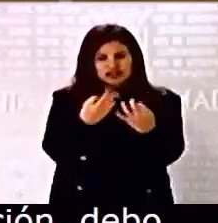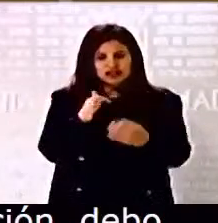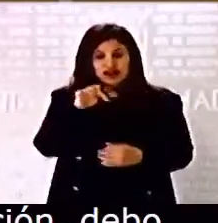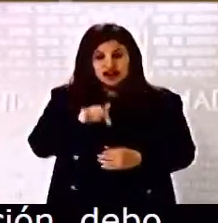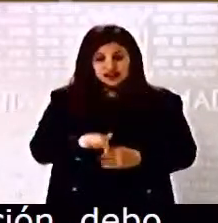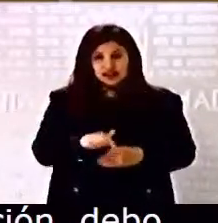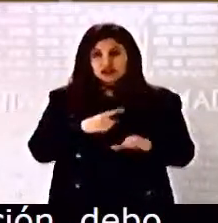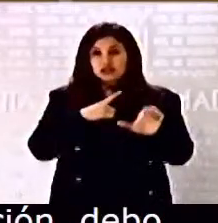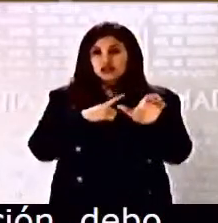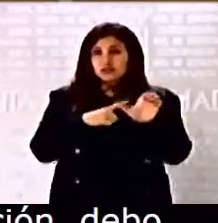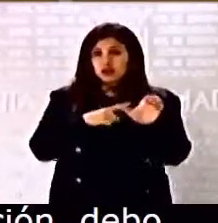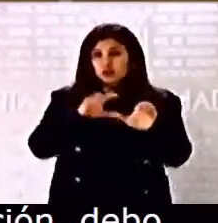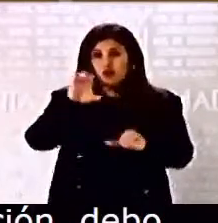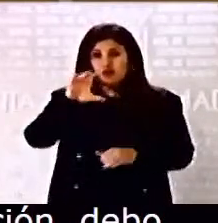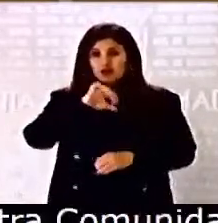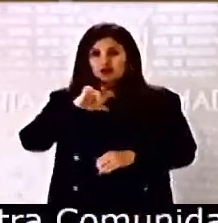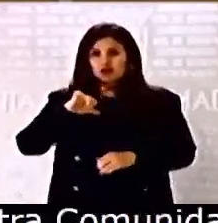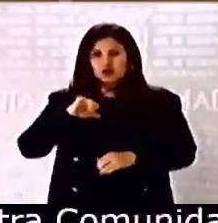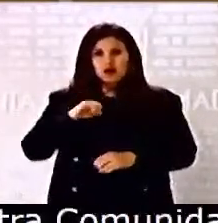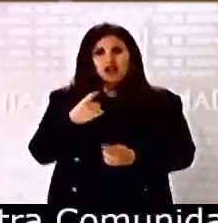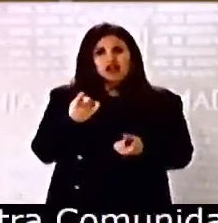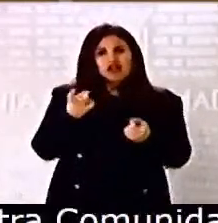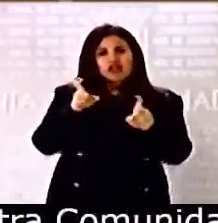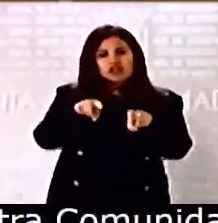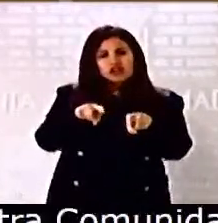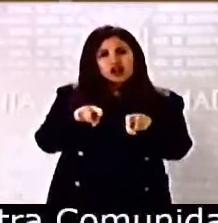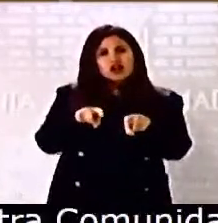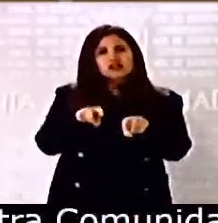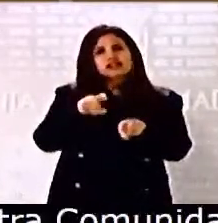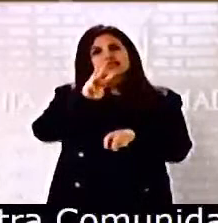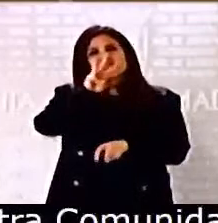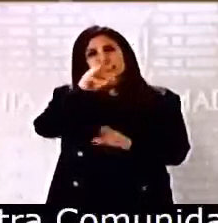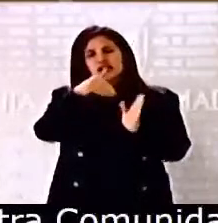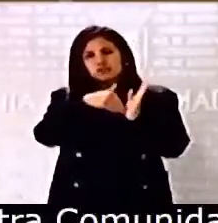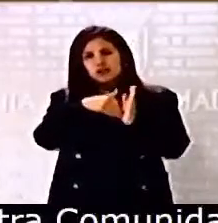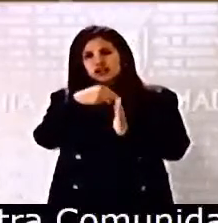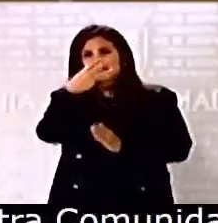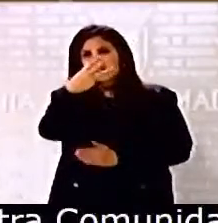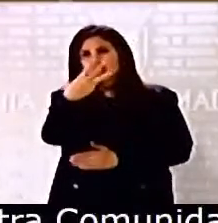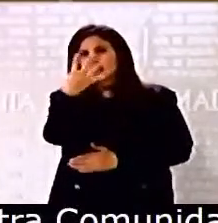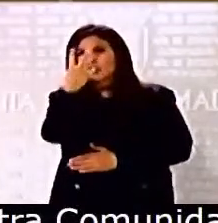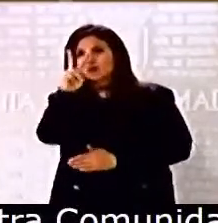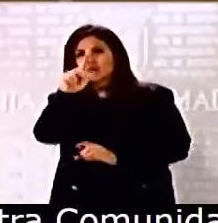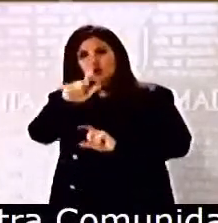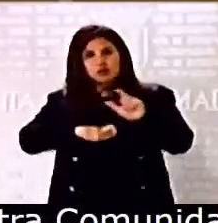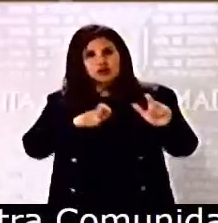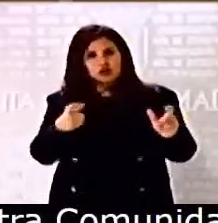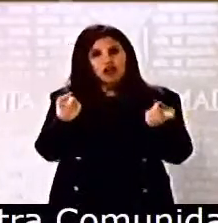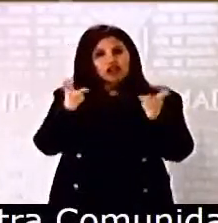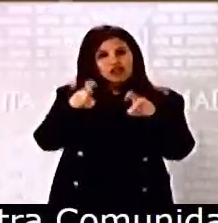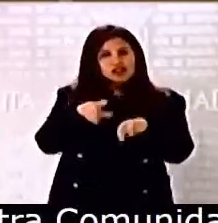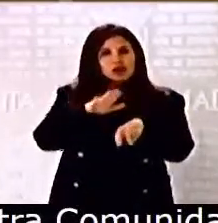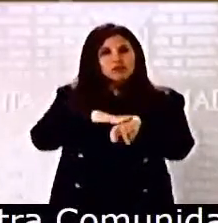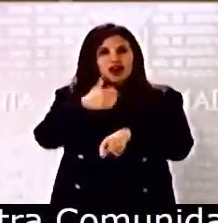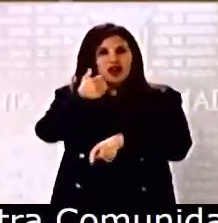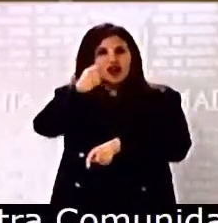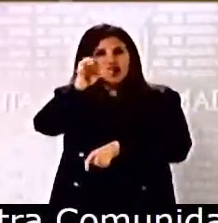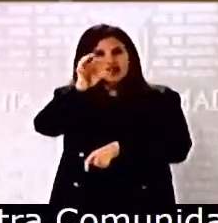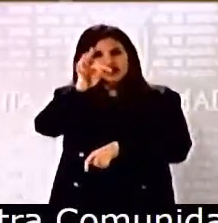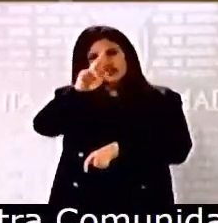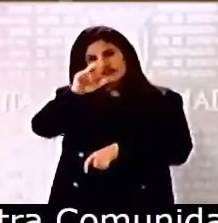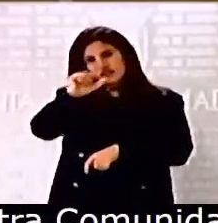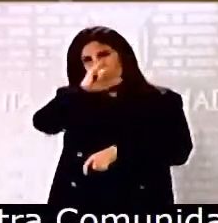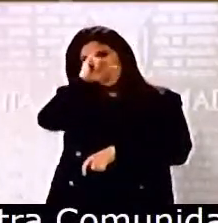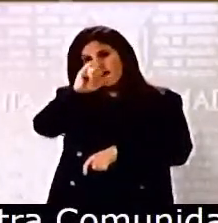autónoma a 3.342 personas para vacunarse con AstraZeneca,